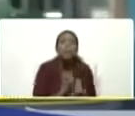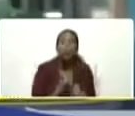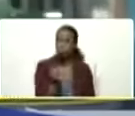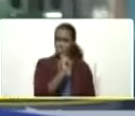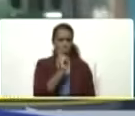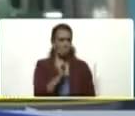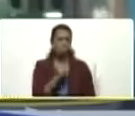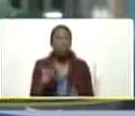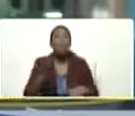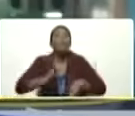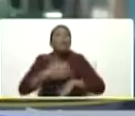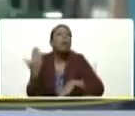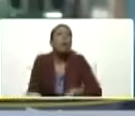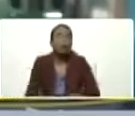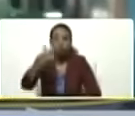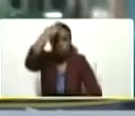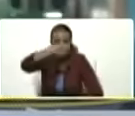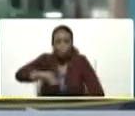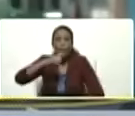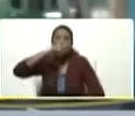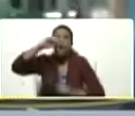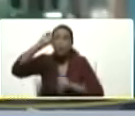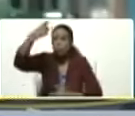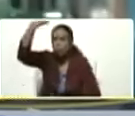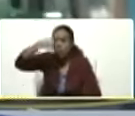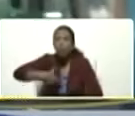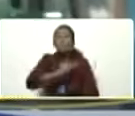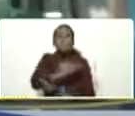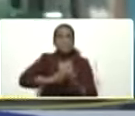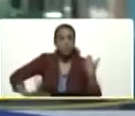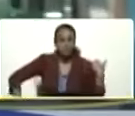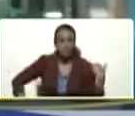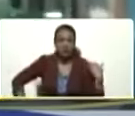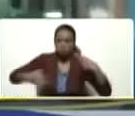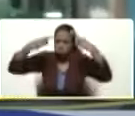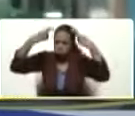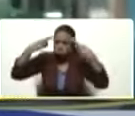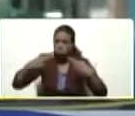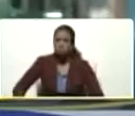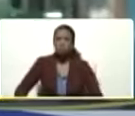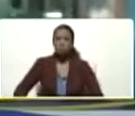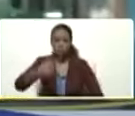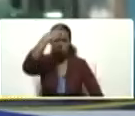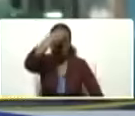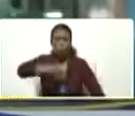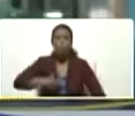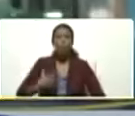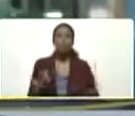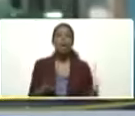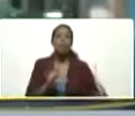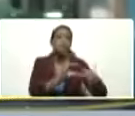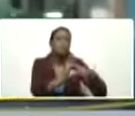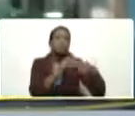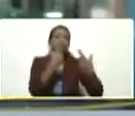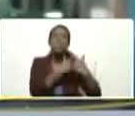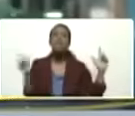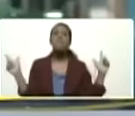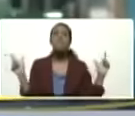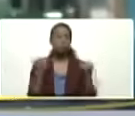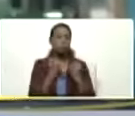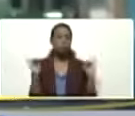Porque he sido y soy un presidente absolutamente independiente,